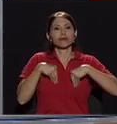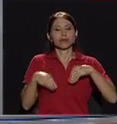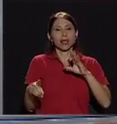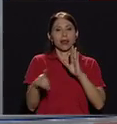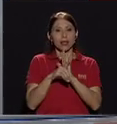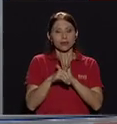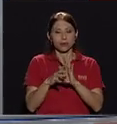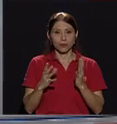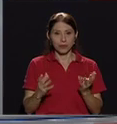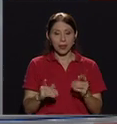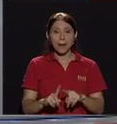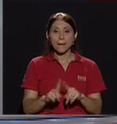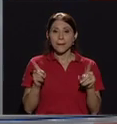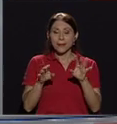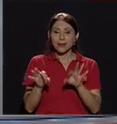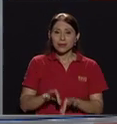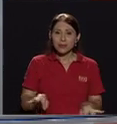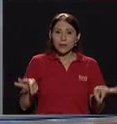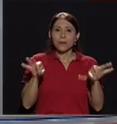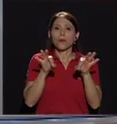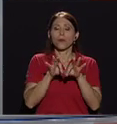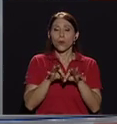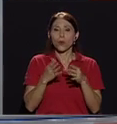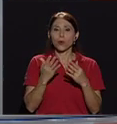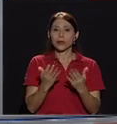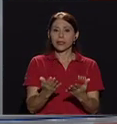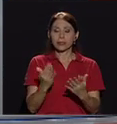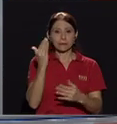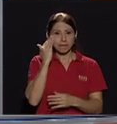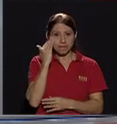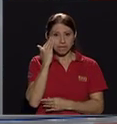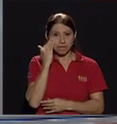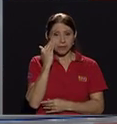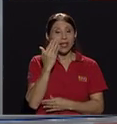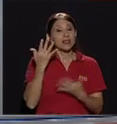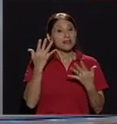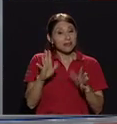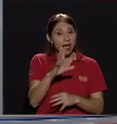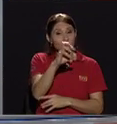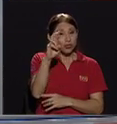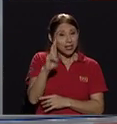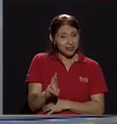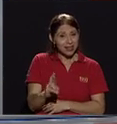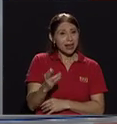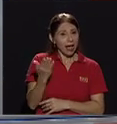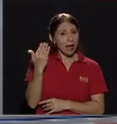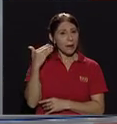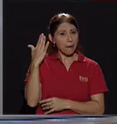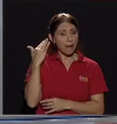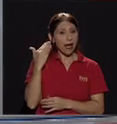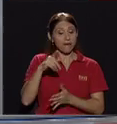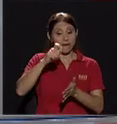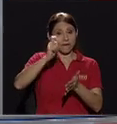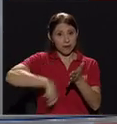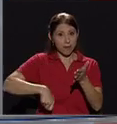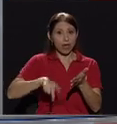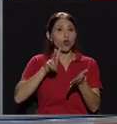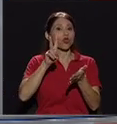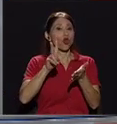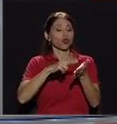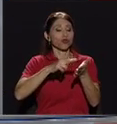este derecho. Pero es importante señalar que Costa Rica ya había firmado 2